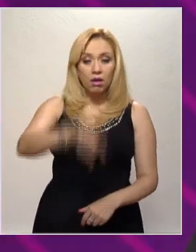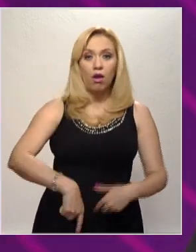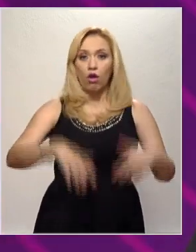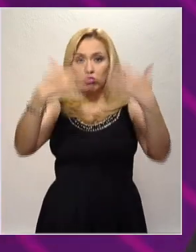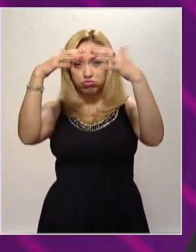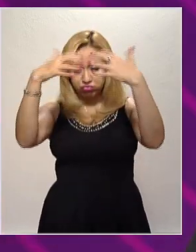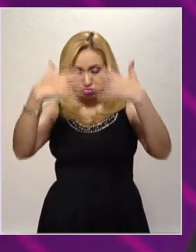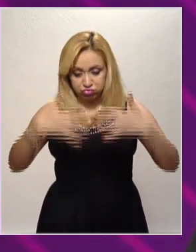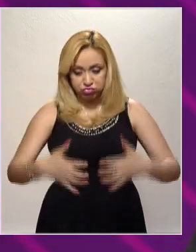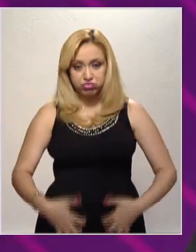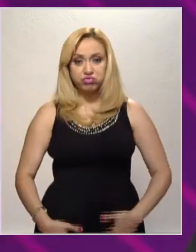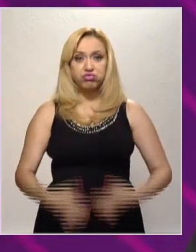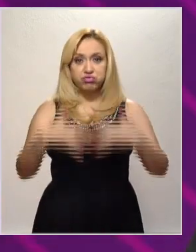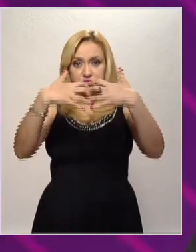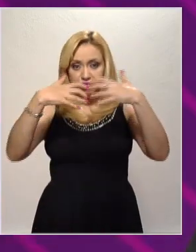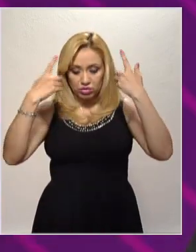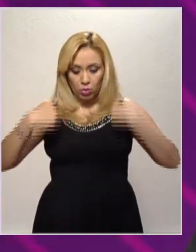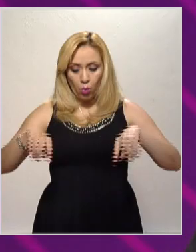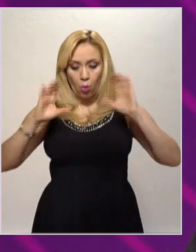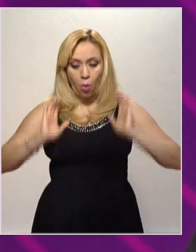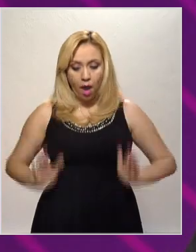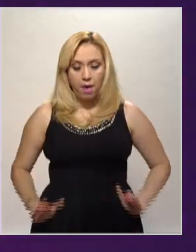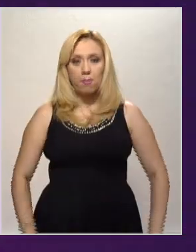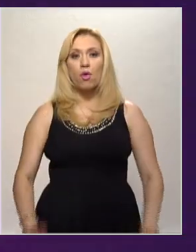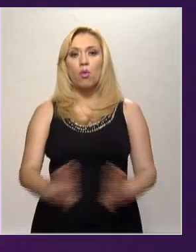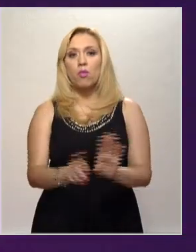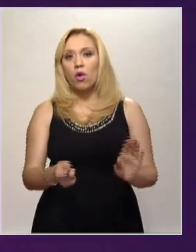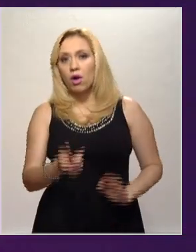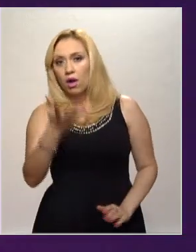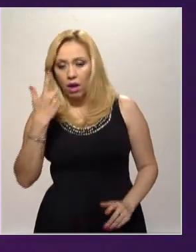de lo que es el ser humano, de lo que es el cuerpo,